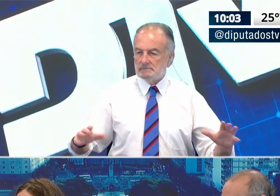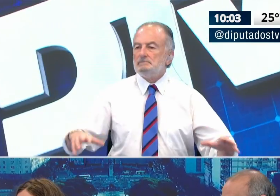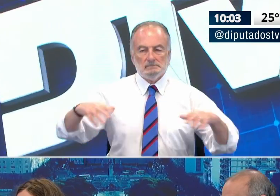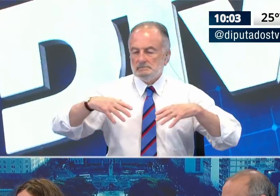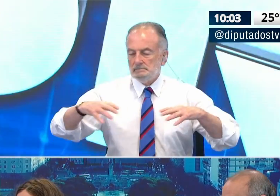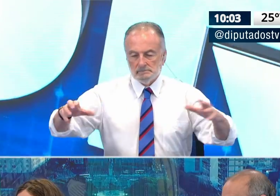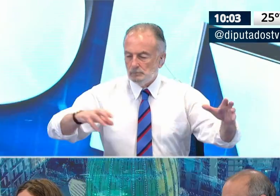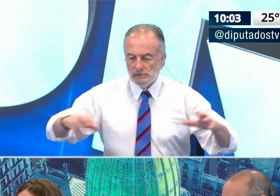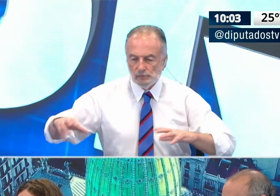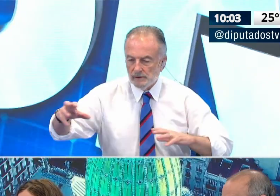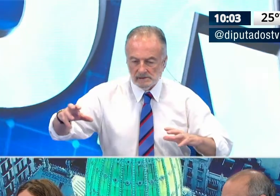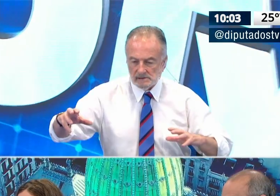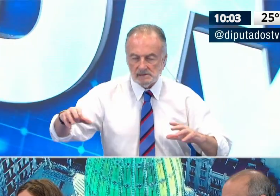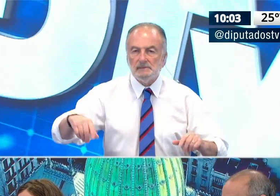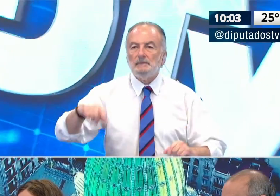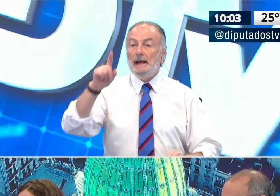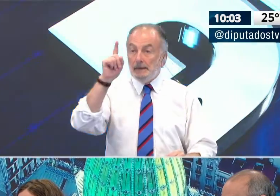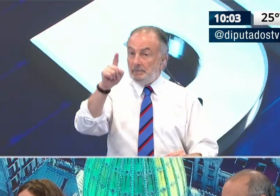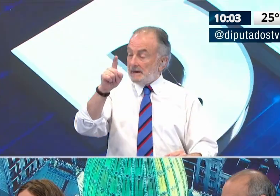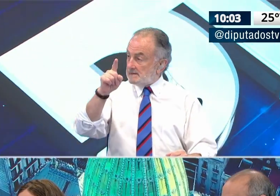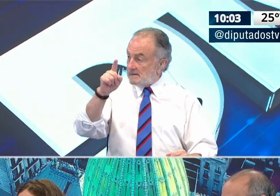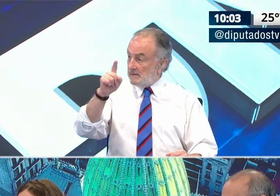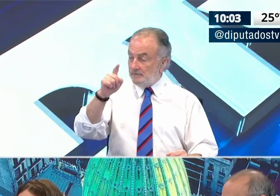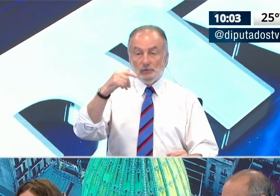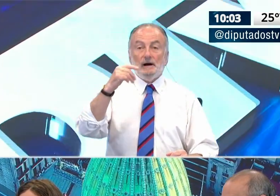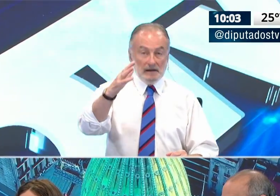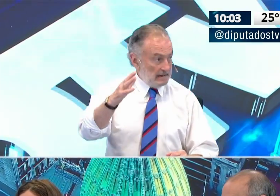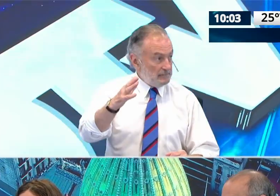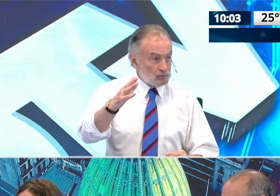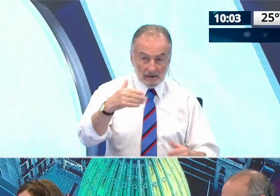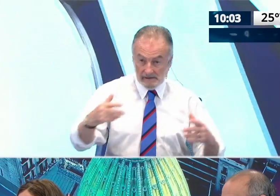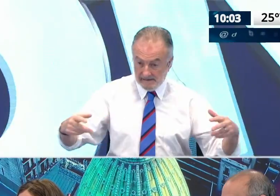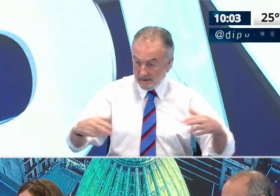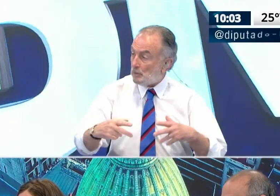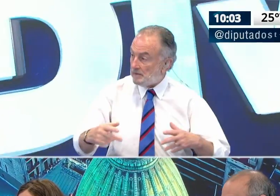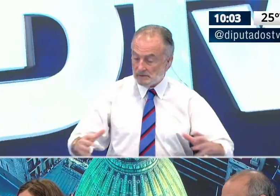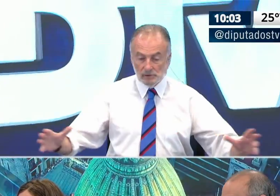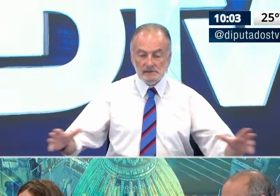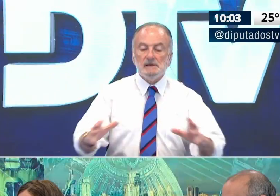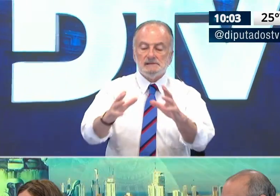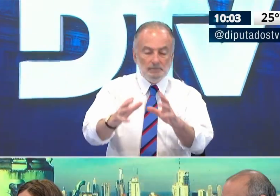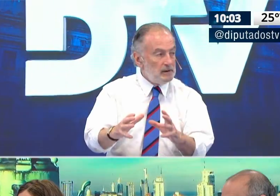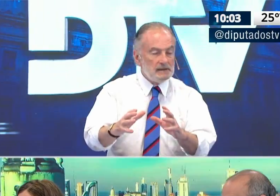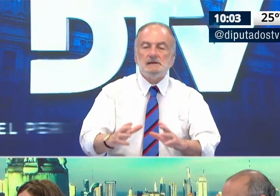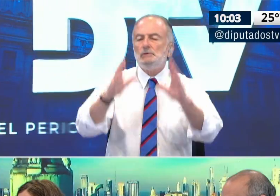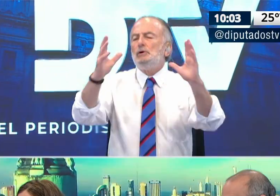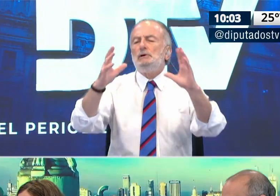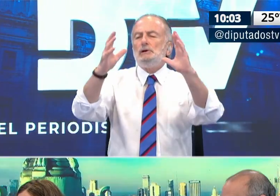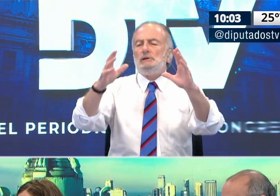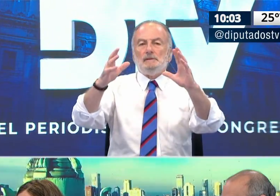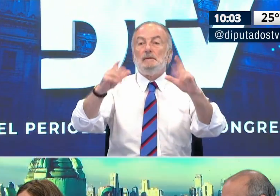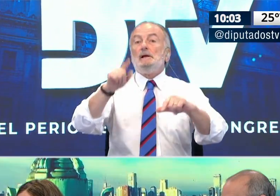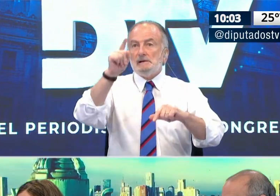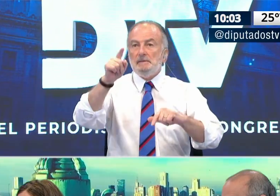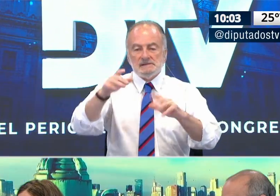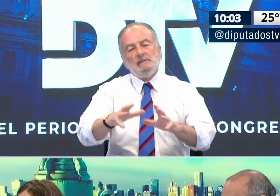esquinas, multitud de hinchas. Esperan el semáforo, los habilita como peatones, se ponen en el centro y